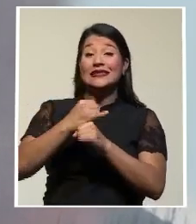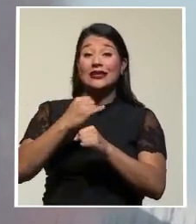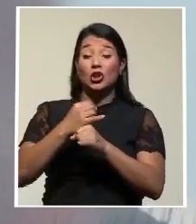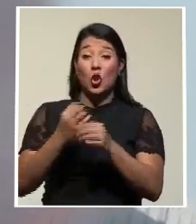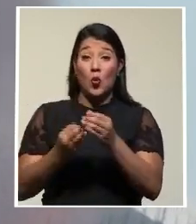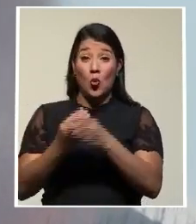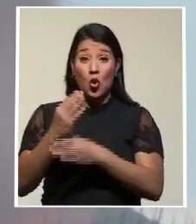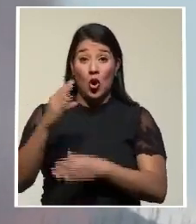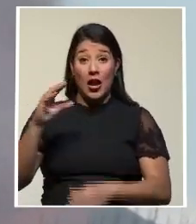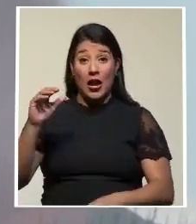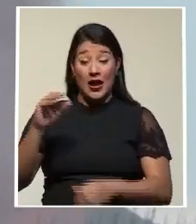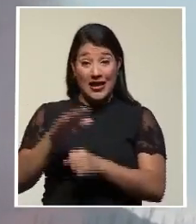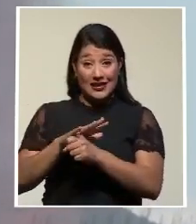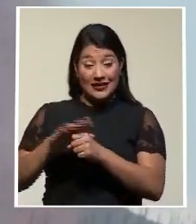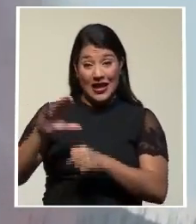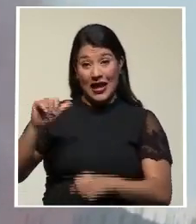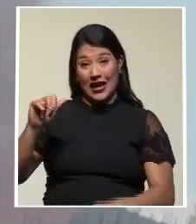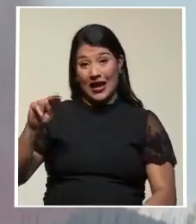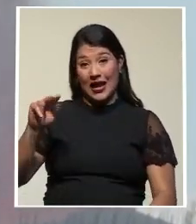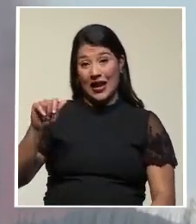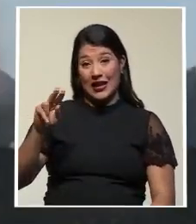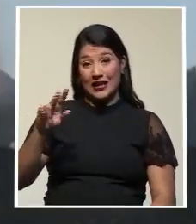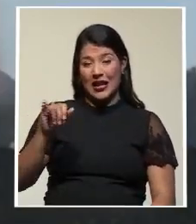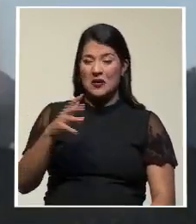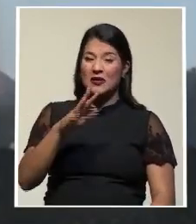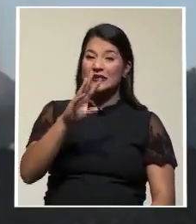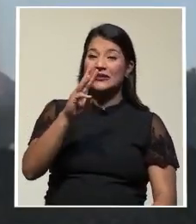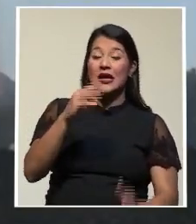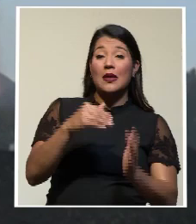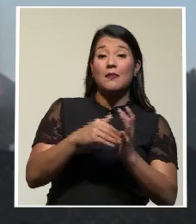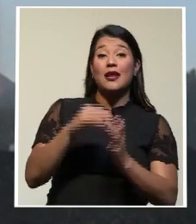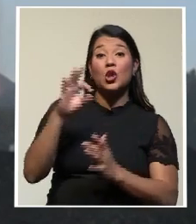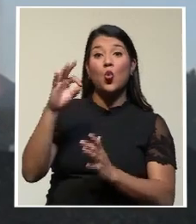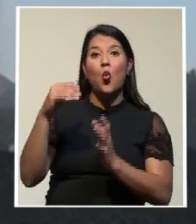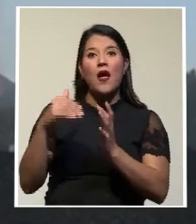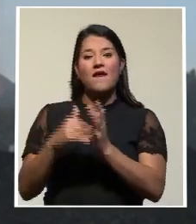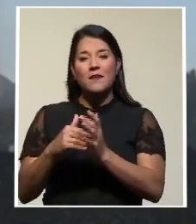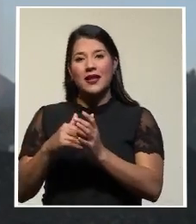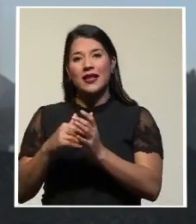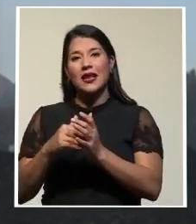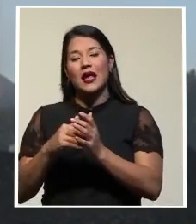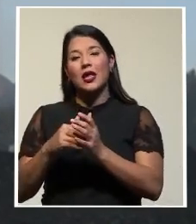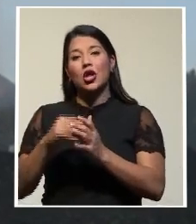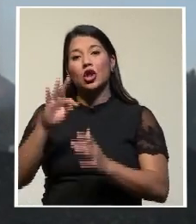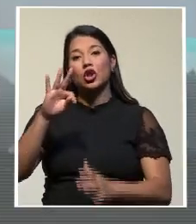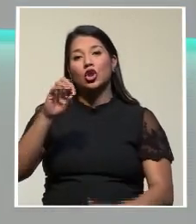de Canarias, entre 6.000 y 9.000 toneladas de dióxido de azufre al día.